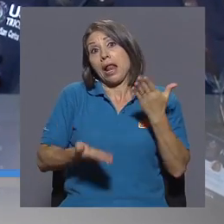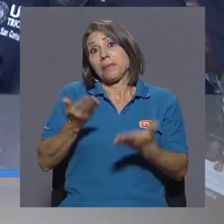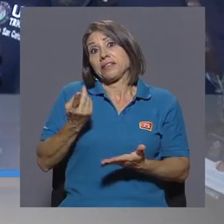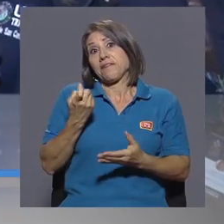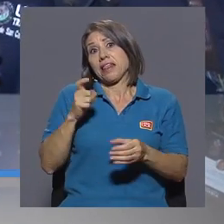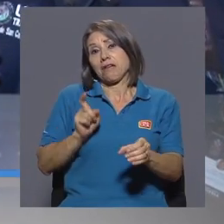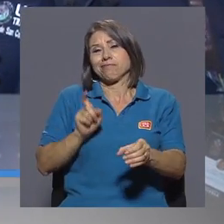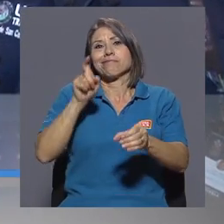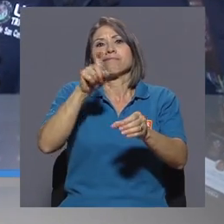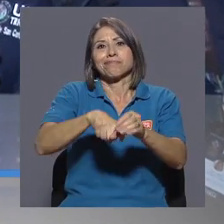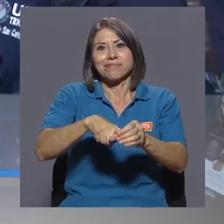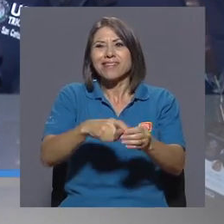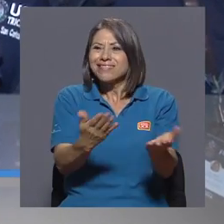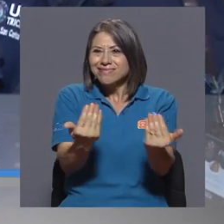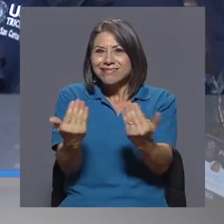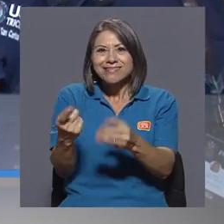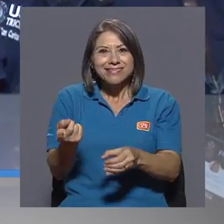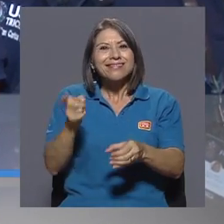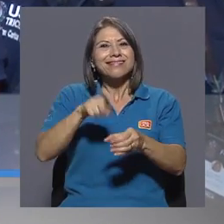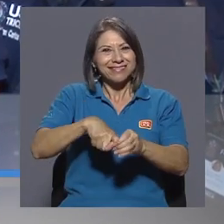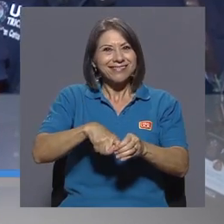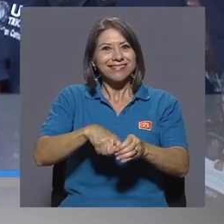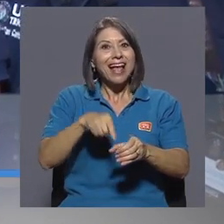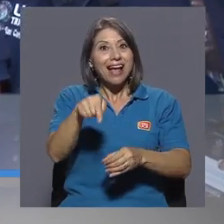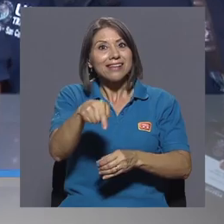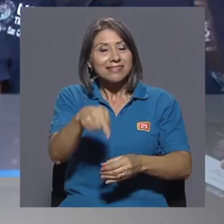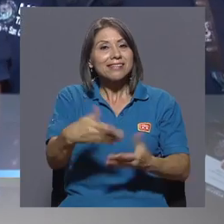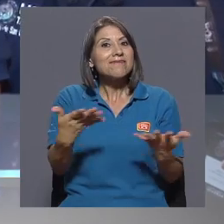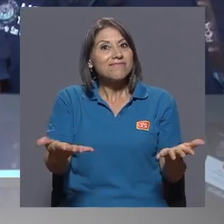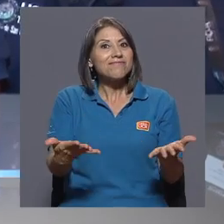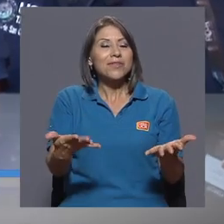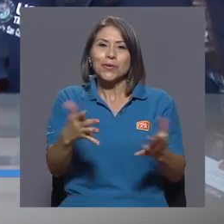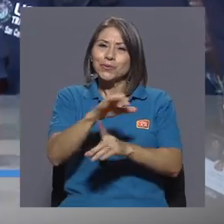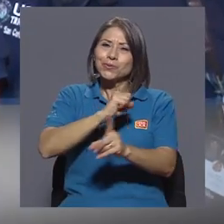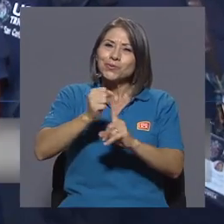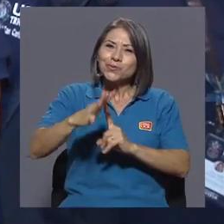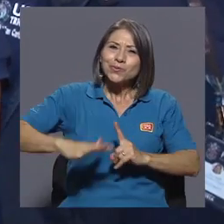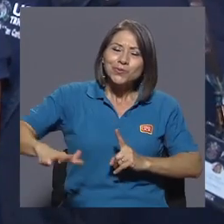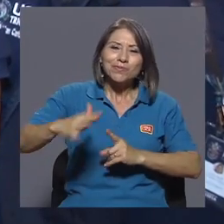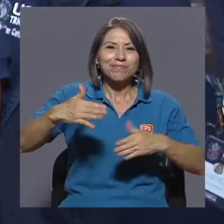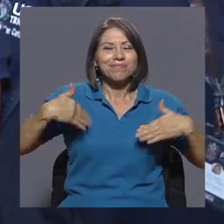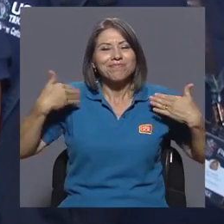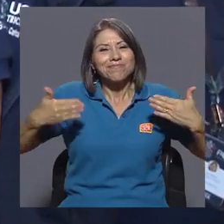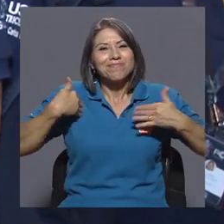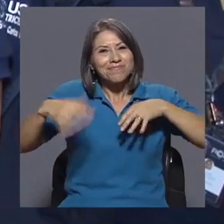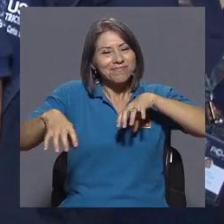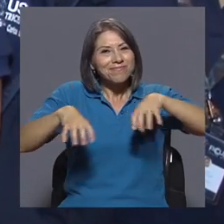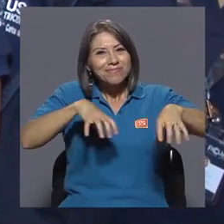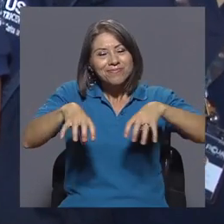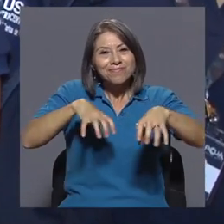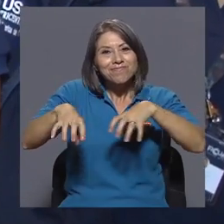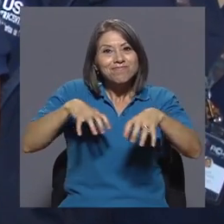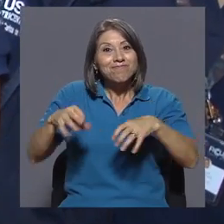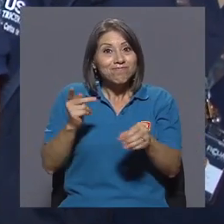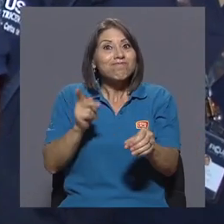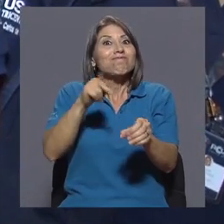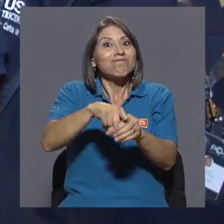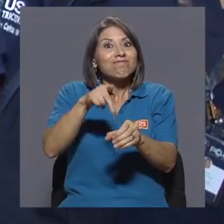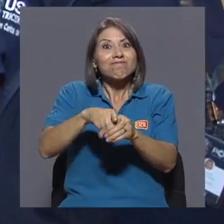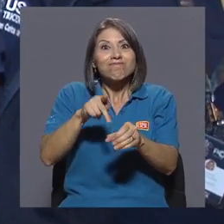que se integren. Y así llevar, como yo le decía, una sociedad alegre, que esté activa, que